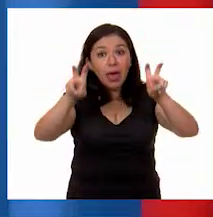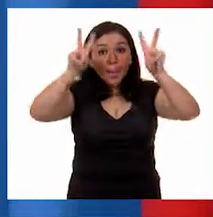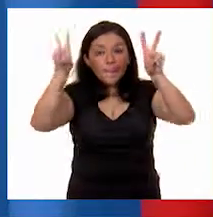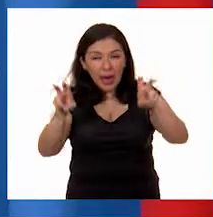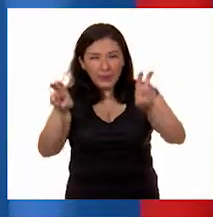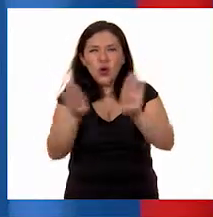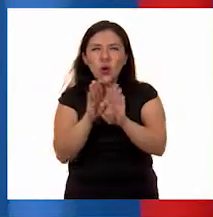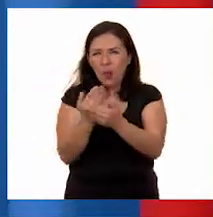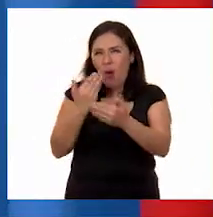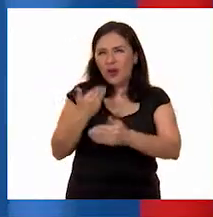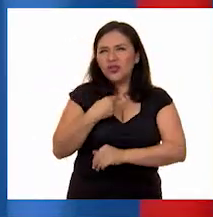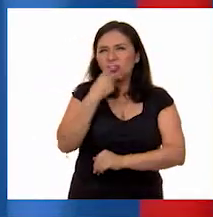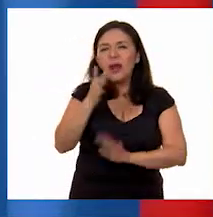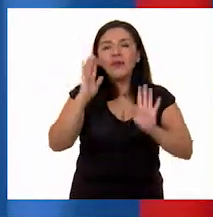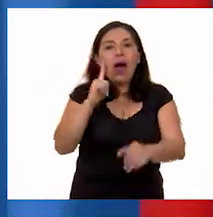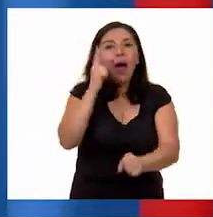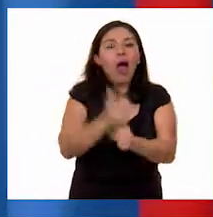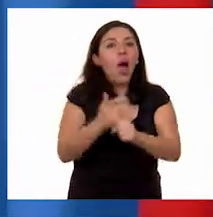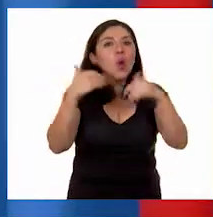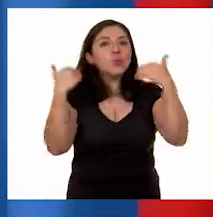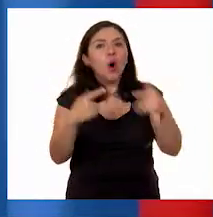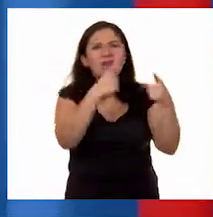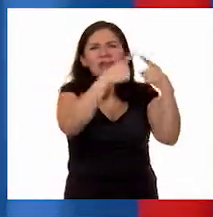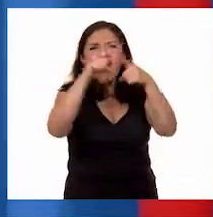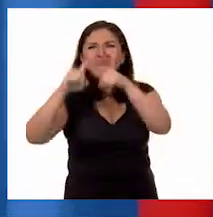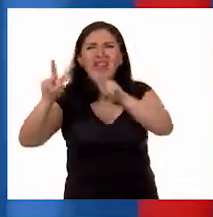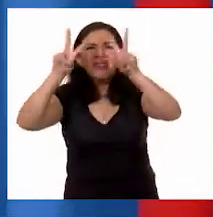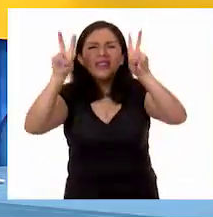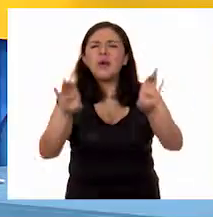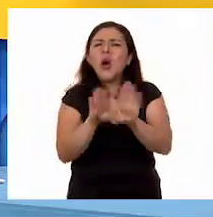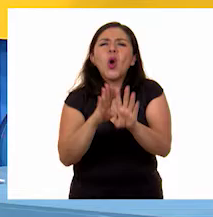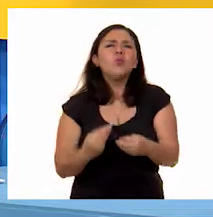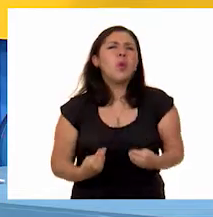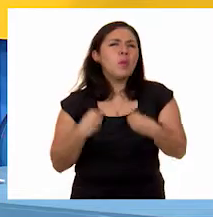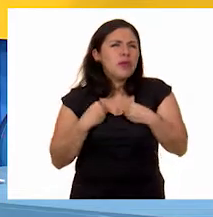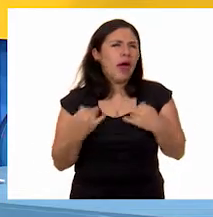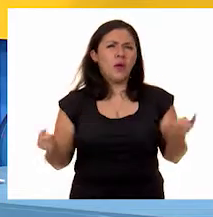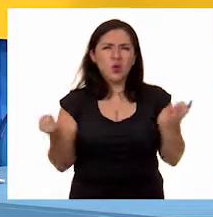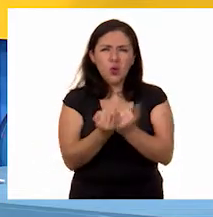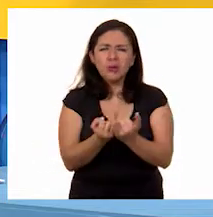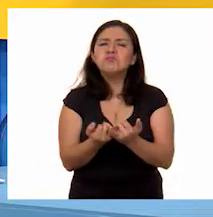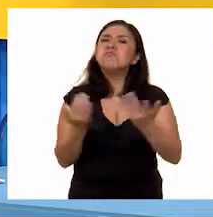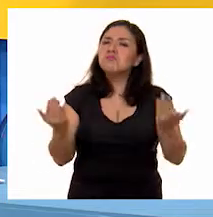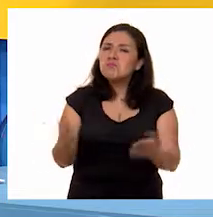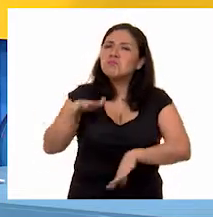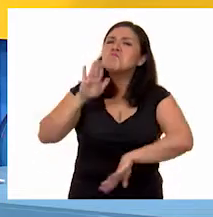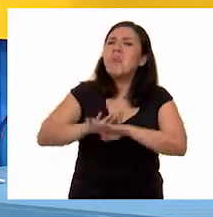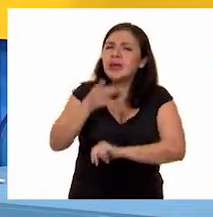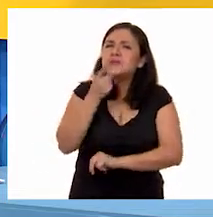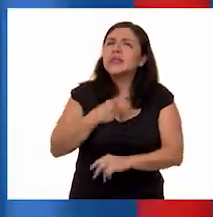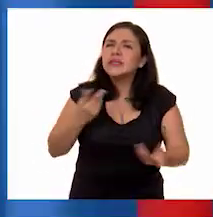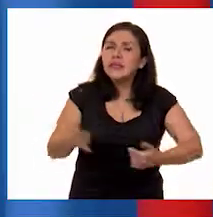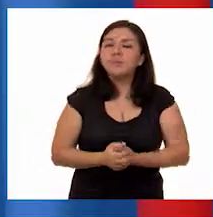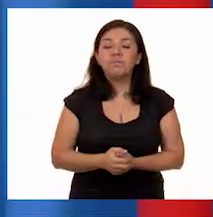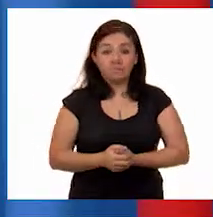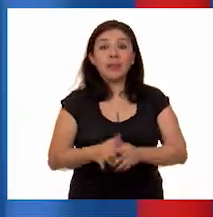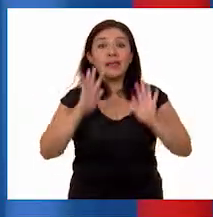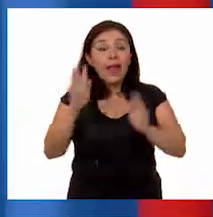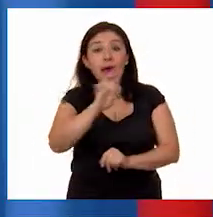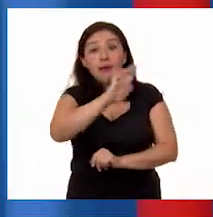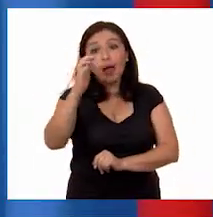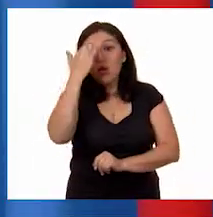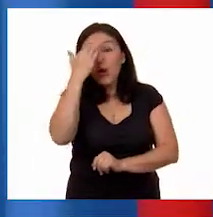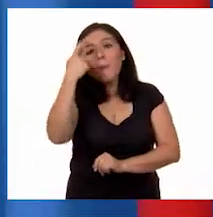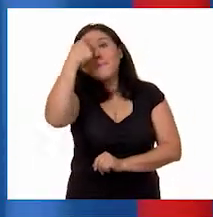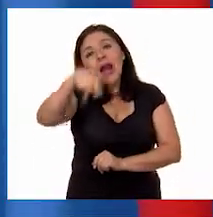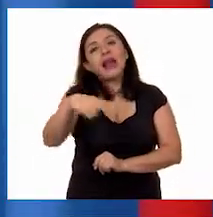hace un momento, descubrimos que son tan variados como la vida misma. ¿Y qué más podrías decirme? Reconocimos también